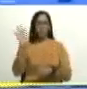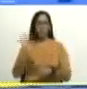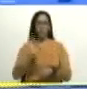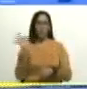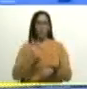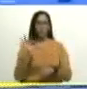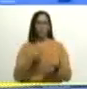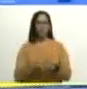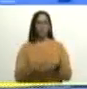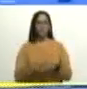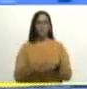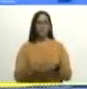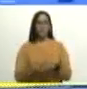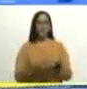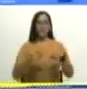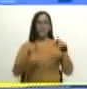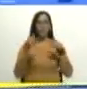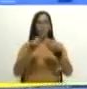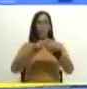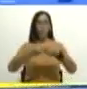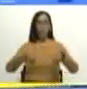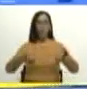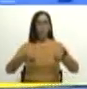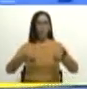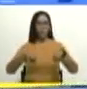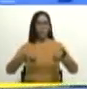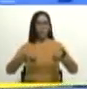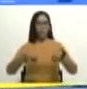7.44%. El sector huevo,